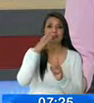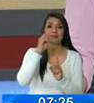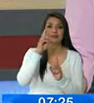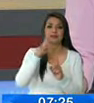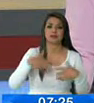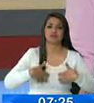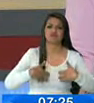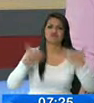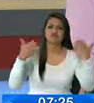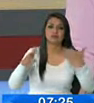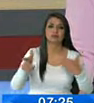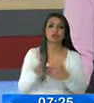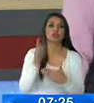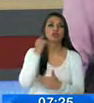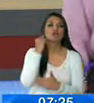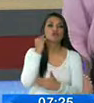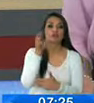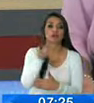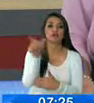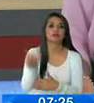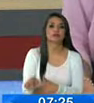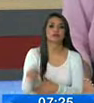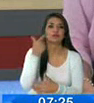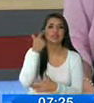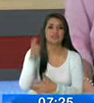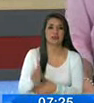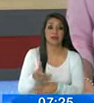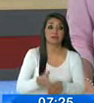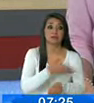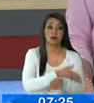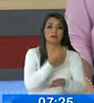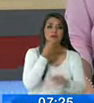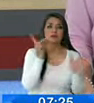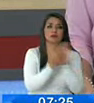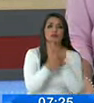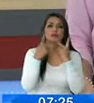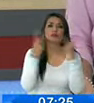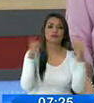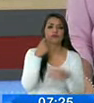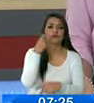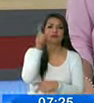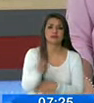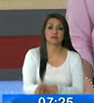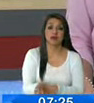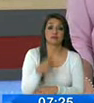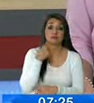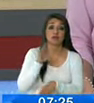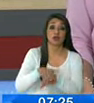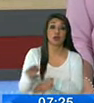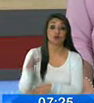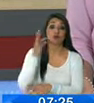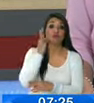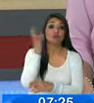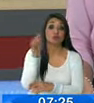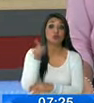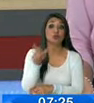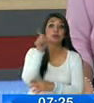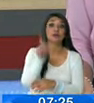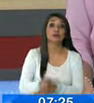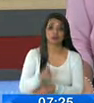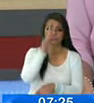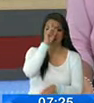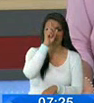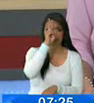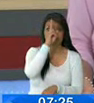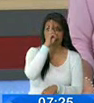en contra de la fiscal subrogante Tania Moreno. Esto por la denuncia pública realizada por el fiscal Carlos Baca, quien acusa a Moreno de ser una de las personas que